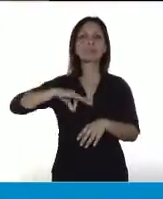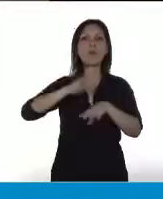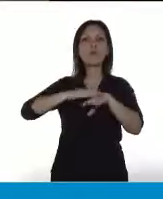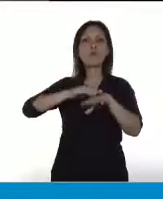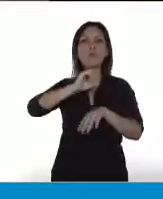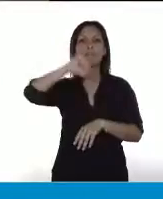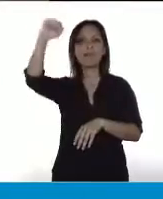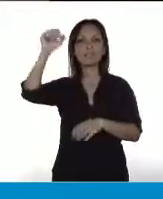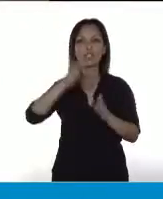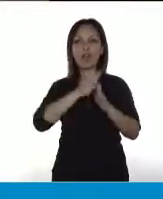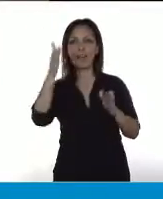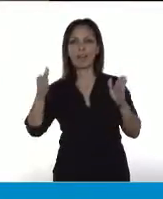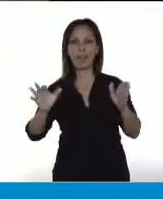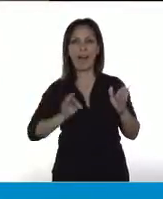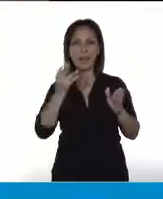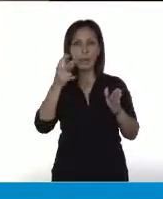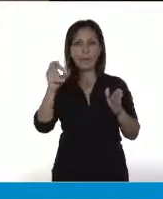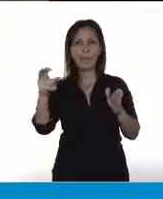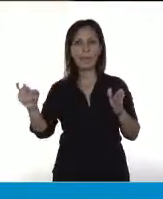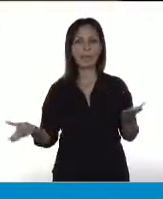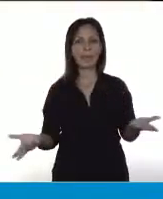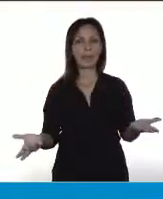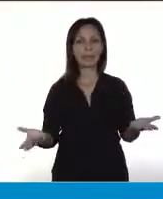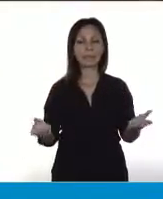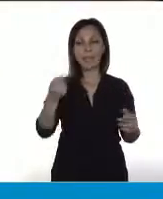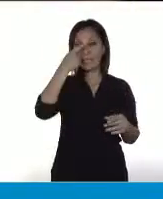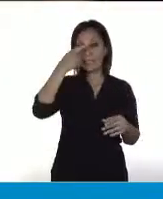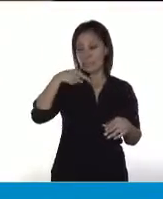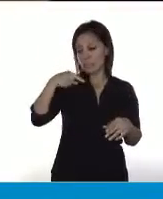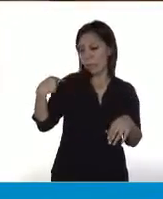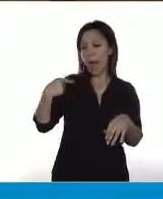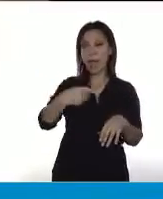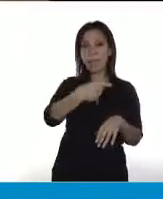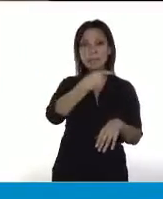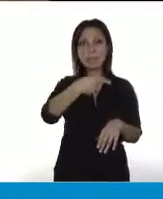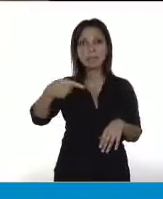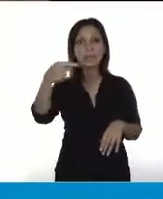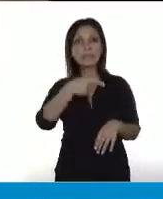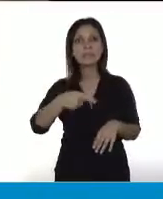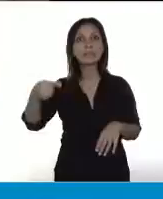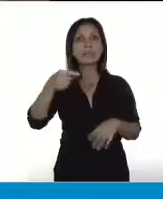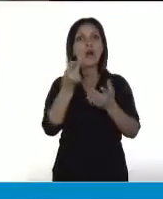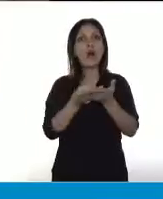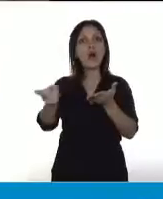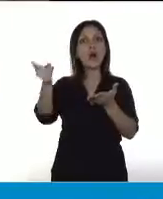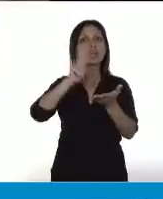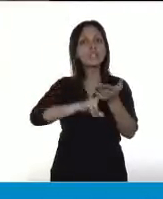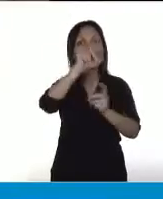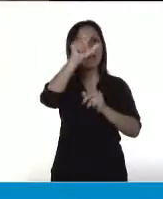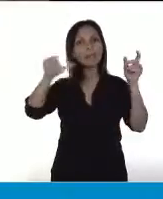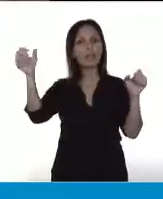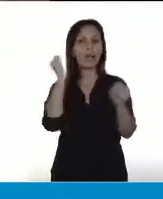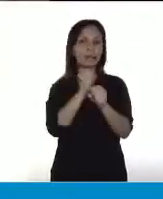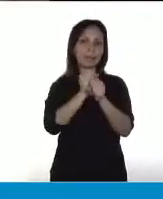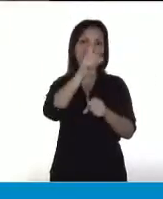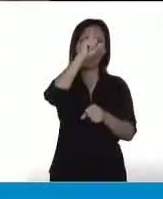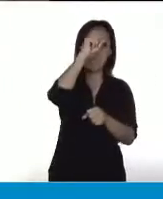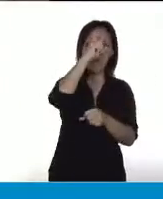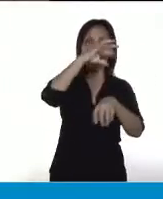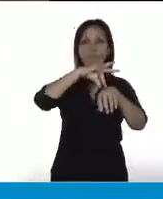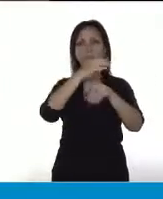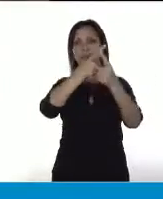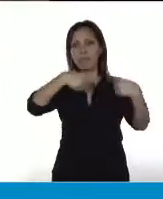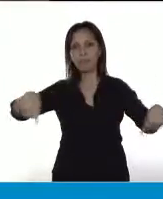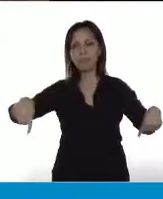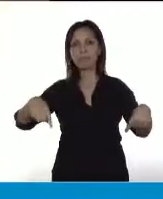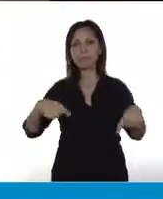último año. En las últimas semanas se volvieron a movilizar los trabajadores de la salud, a